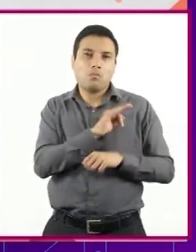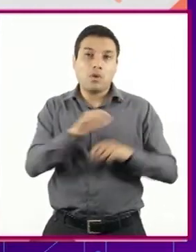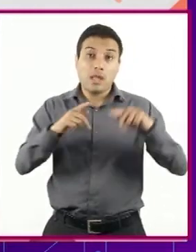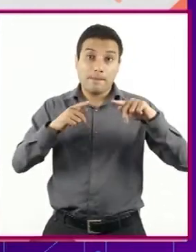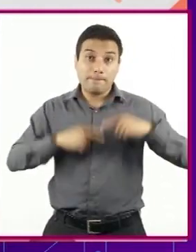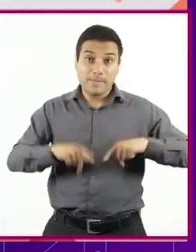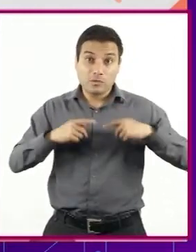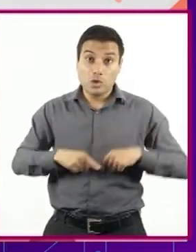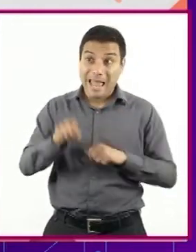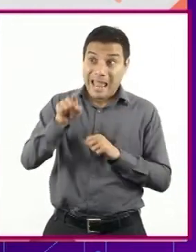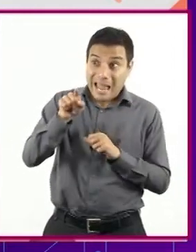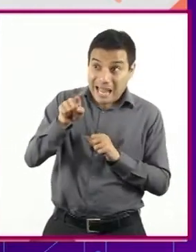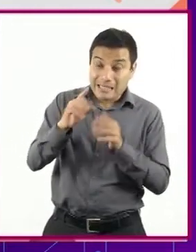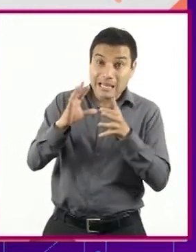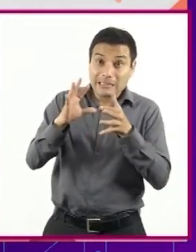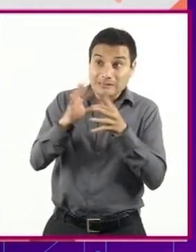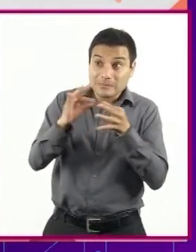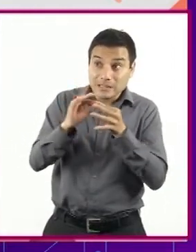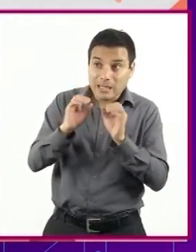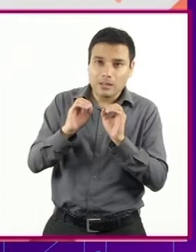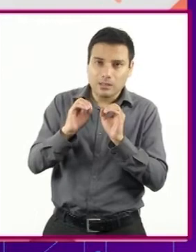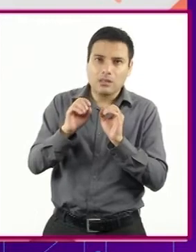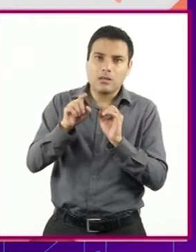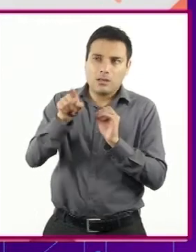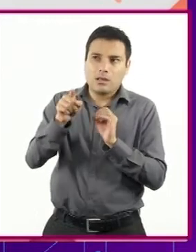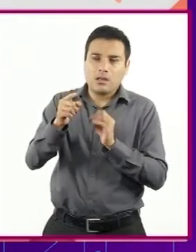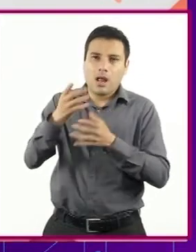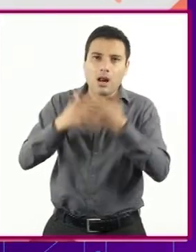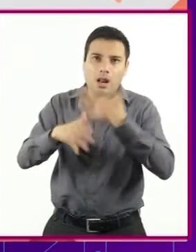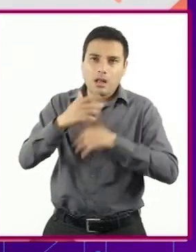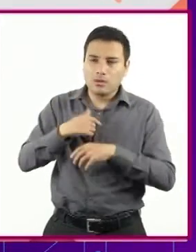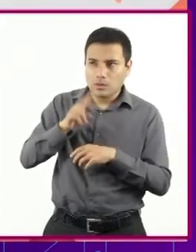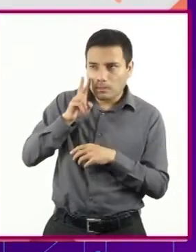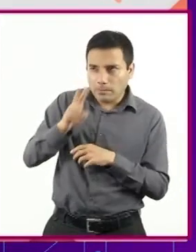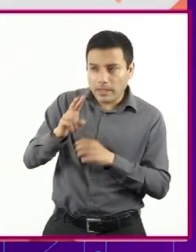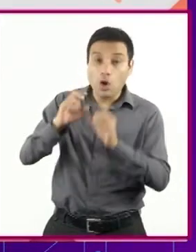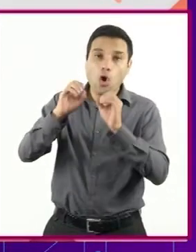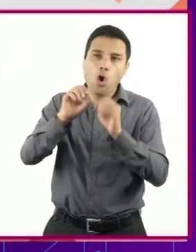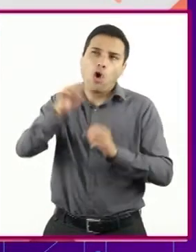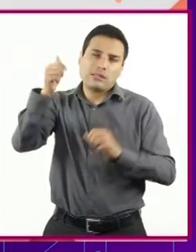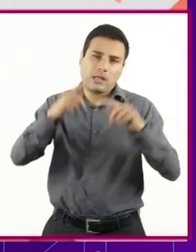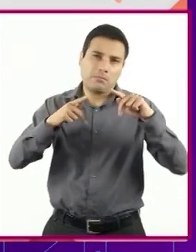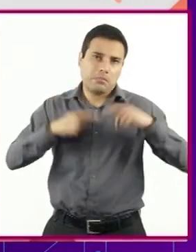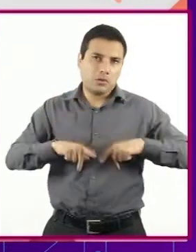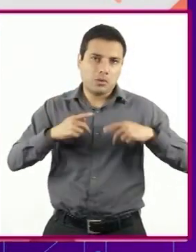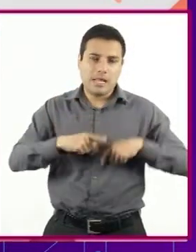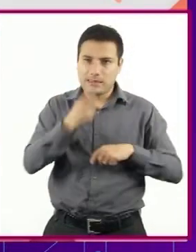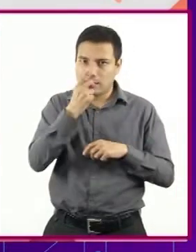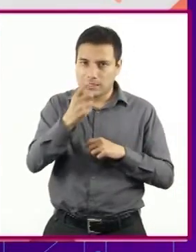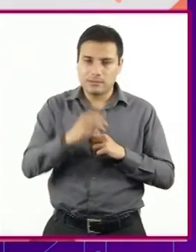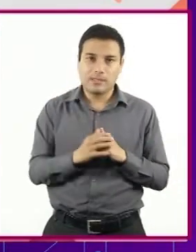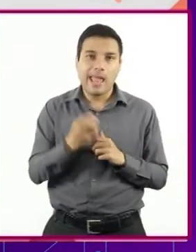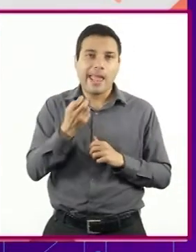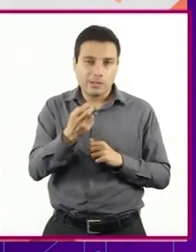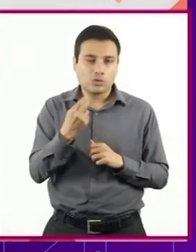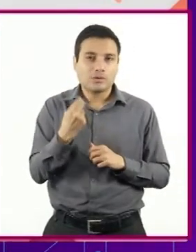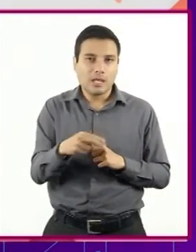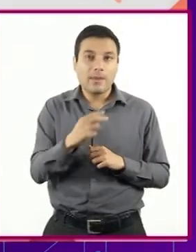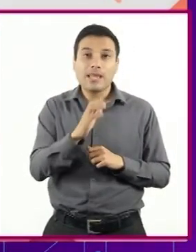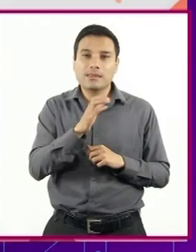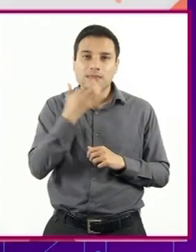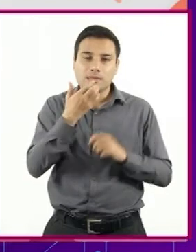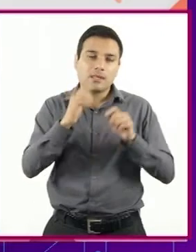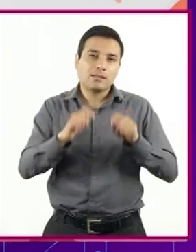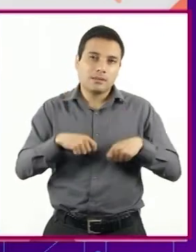los escuchamos de terceros. Estas fuentes orales nos proveen de textos que denominamos textos de la tradición oral orales,